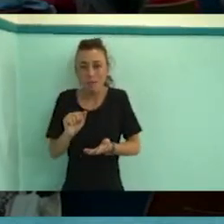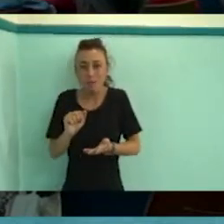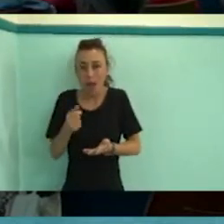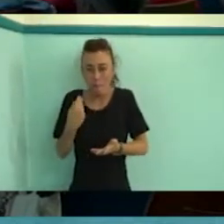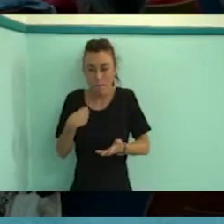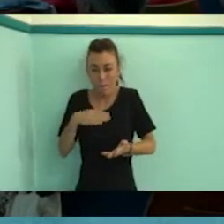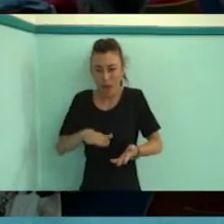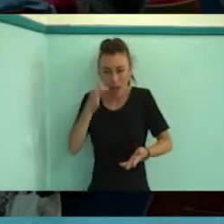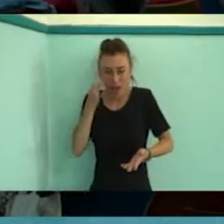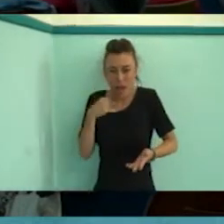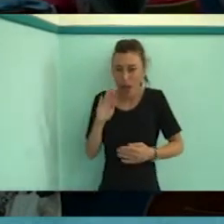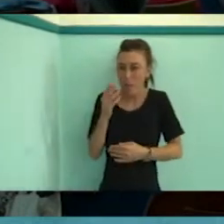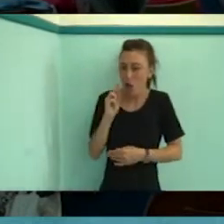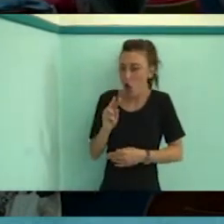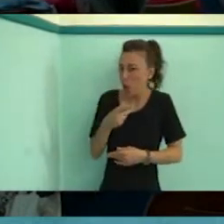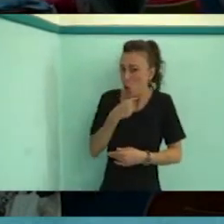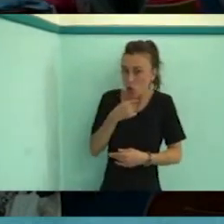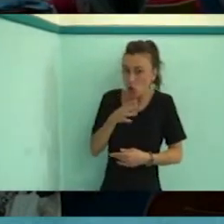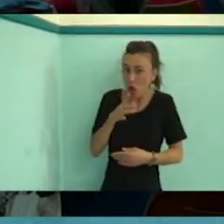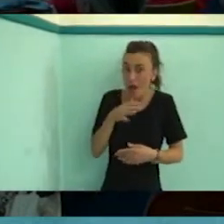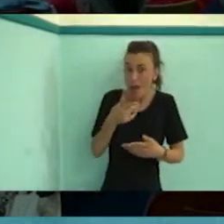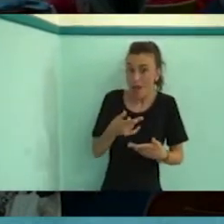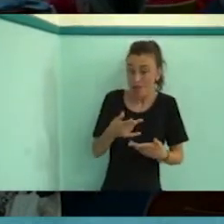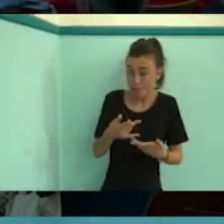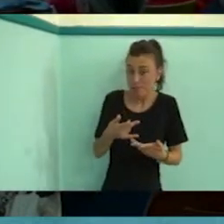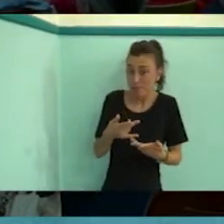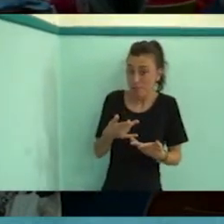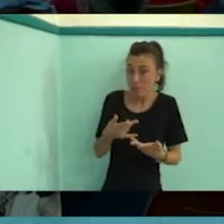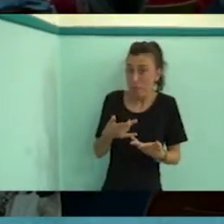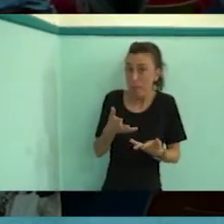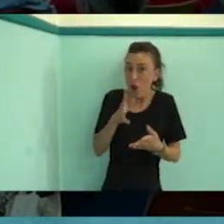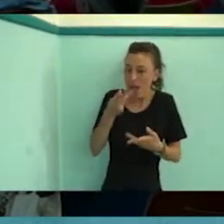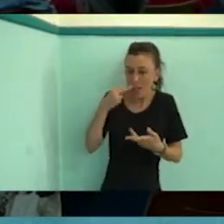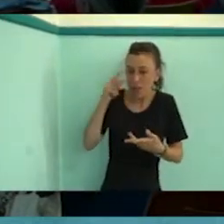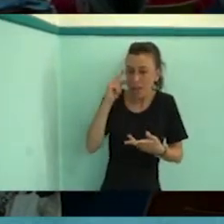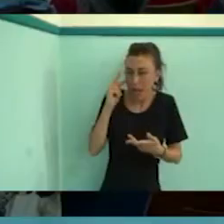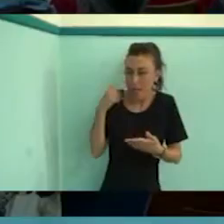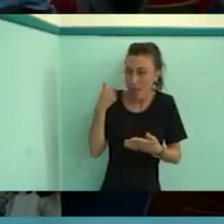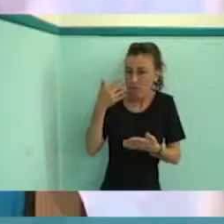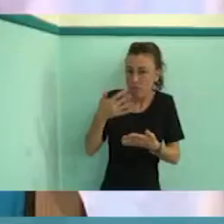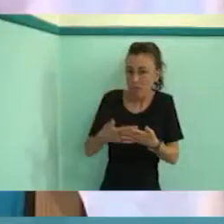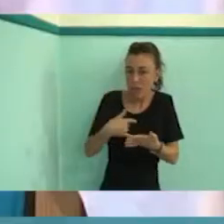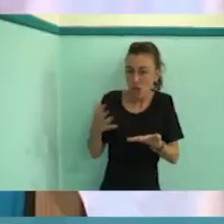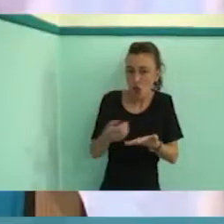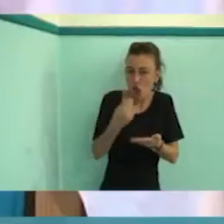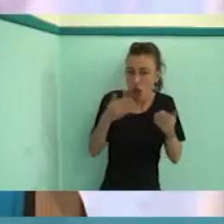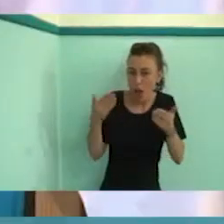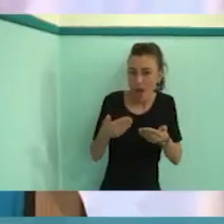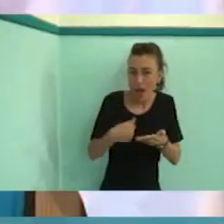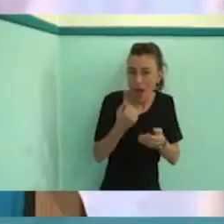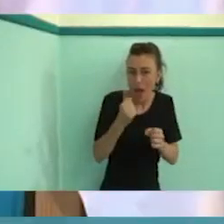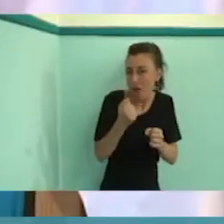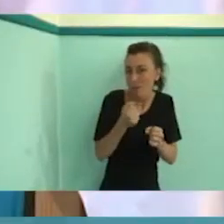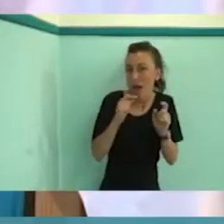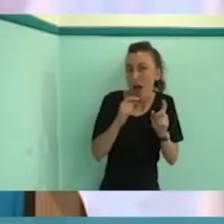espejo y no se gusta ahora con toda esta experiencia y todo lo que te dedicas a hacer por el resto qué le dirías lo primero os he dado mucho la lata porque